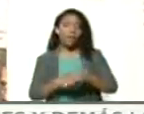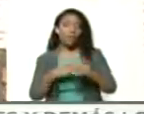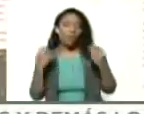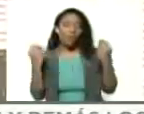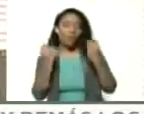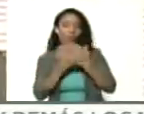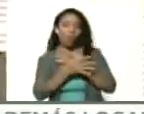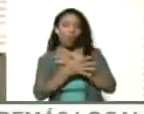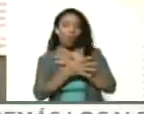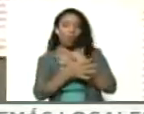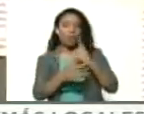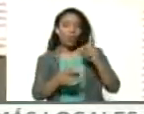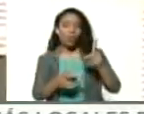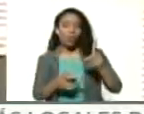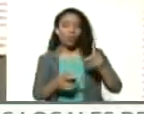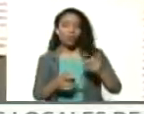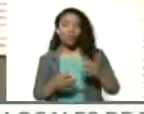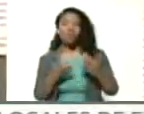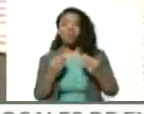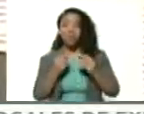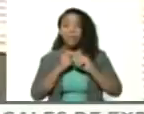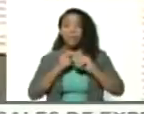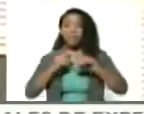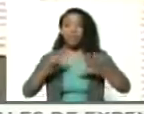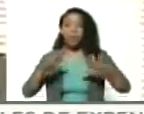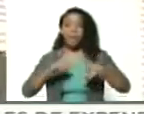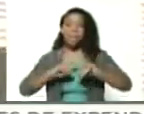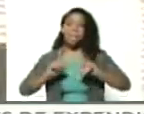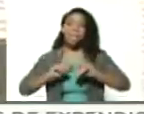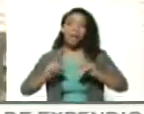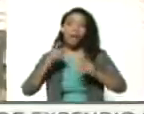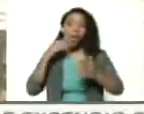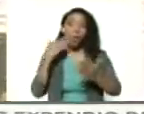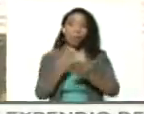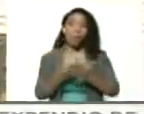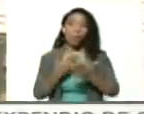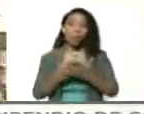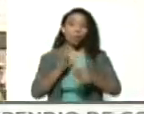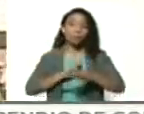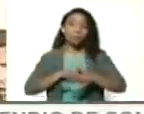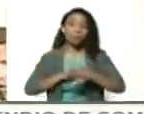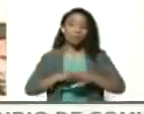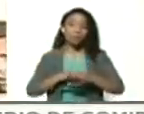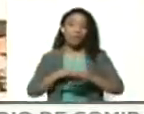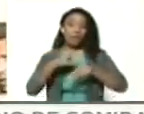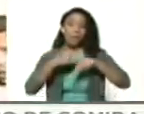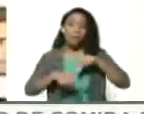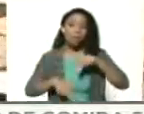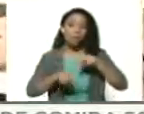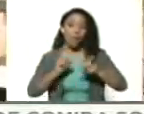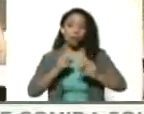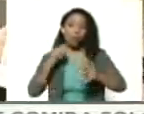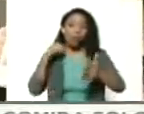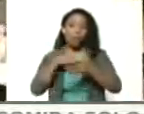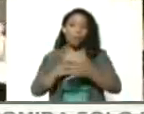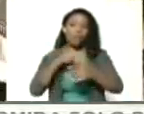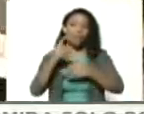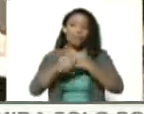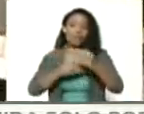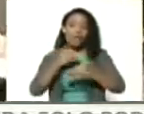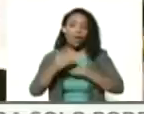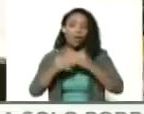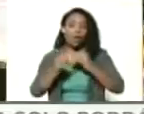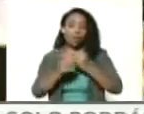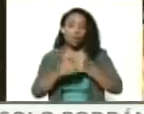confusión muy extendida, pero los propósitos desnudos de los golpistas terminaron de disipar la